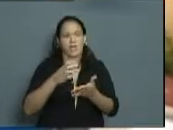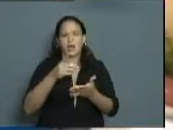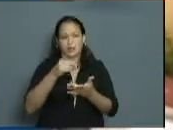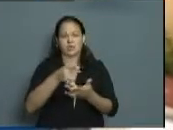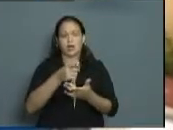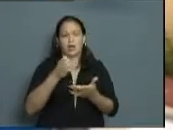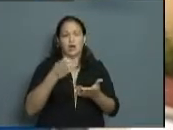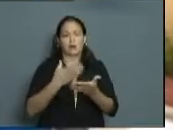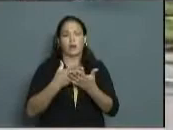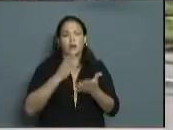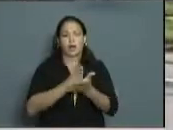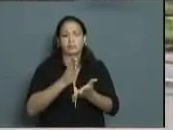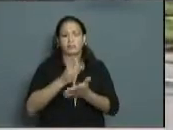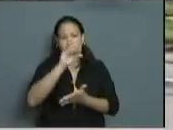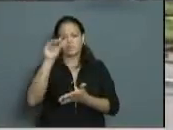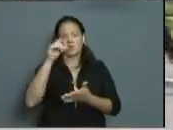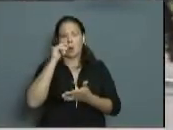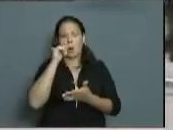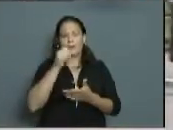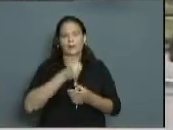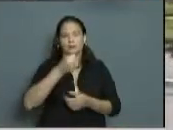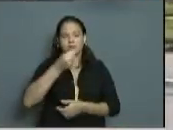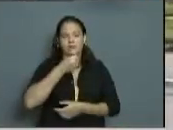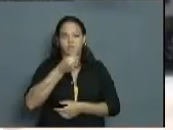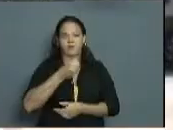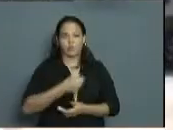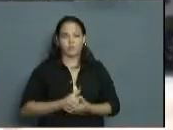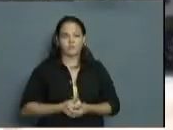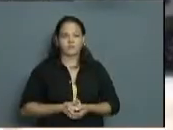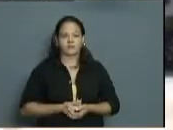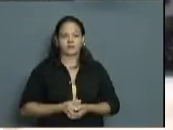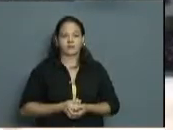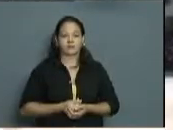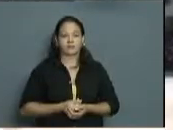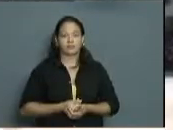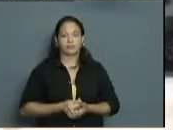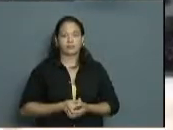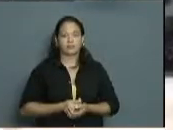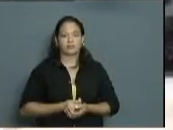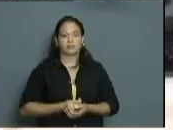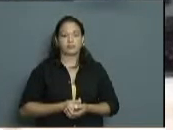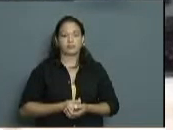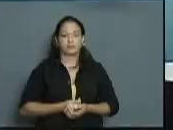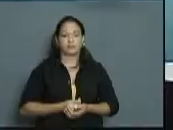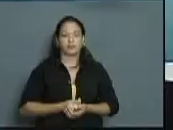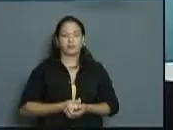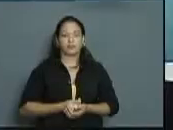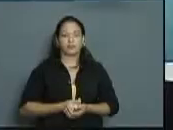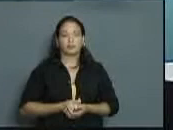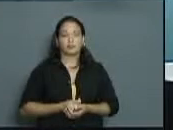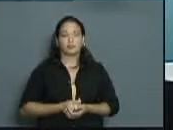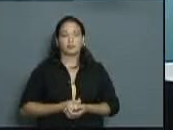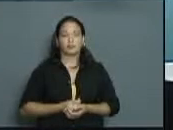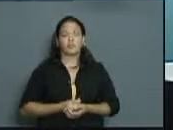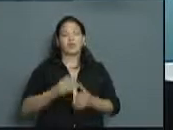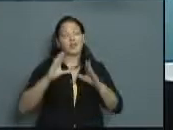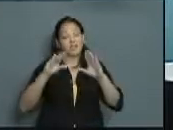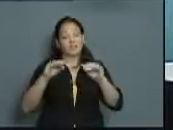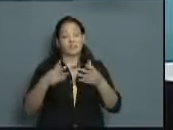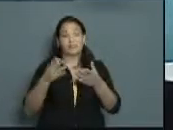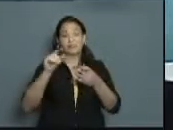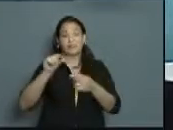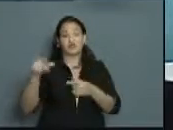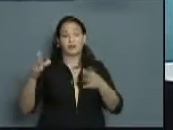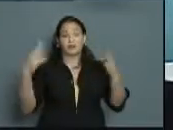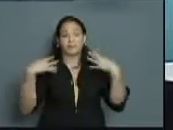esta. Desde Holguín, Orestes Rodríguez Fojo, Sistema Informativo de la Televisión Cubana. Bueno, decir a los amigos